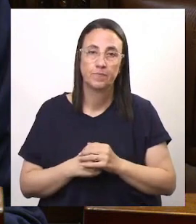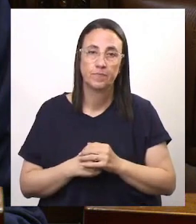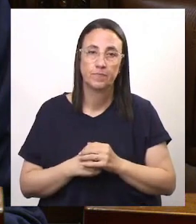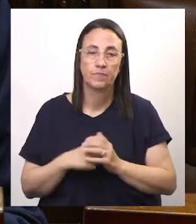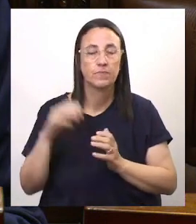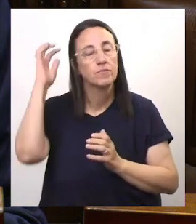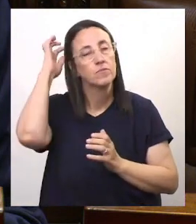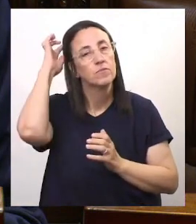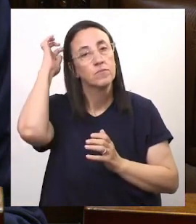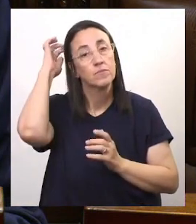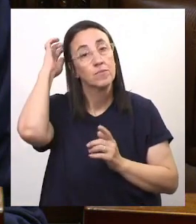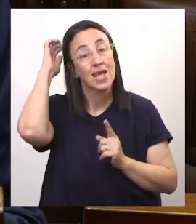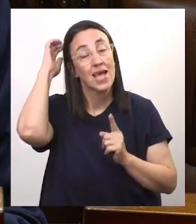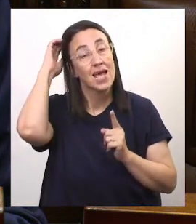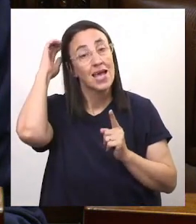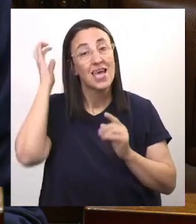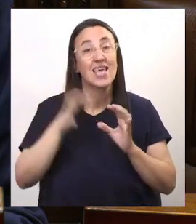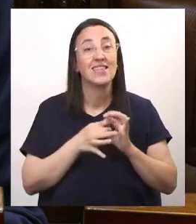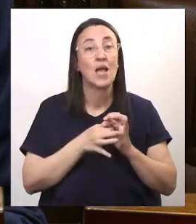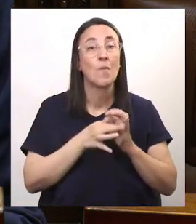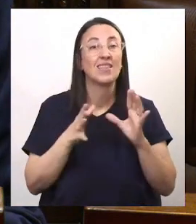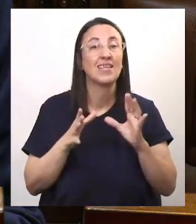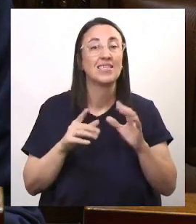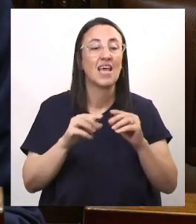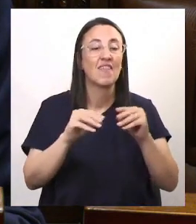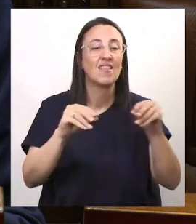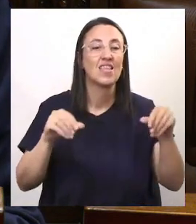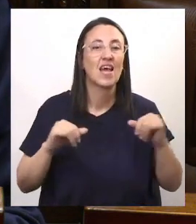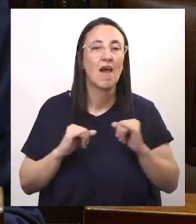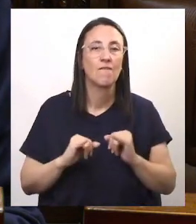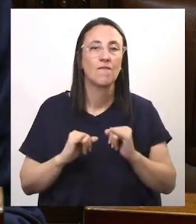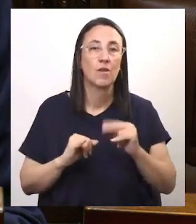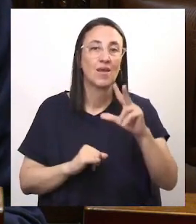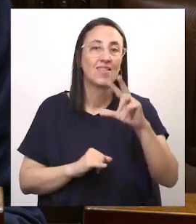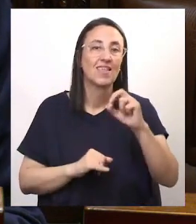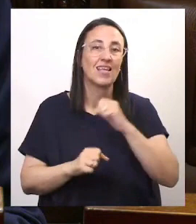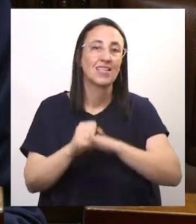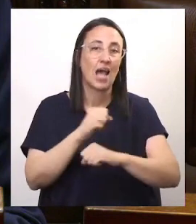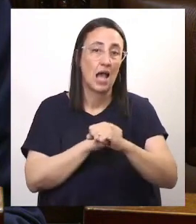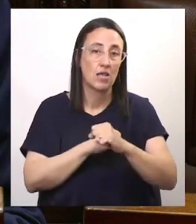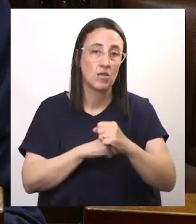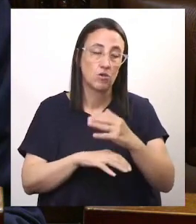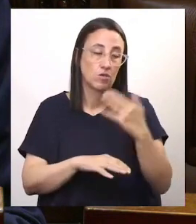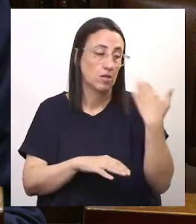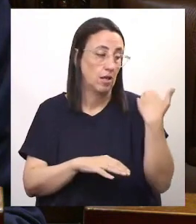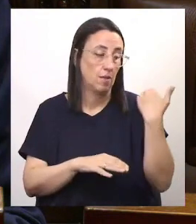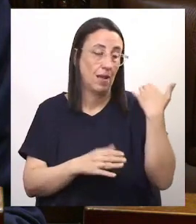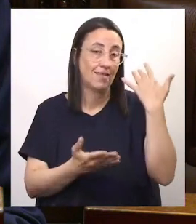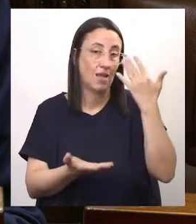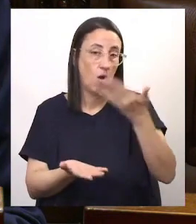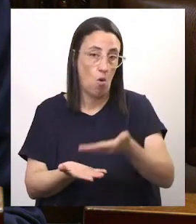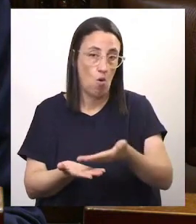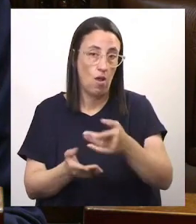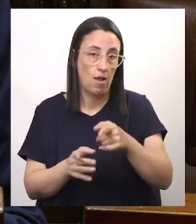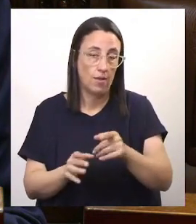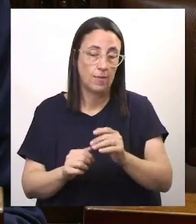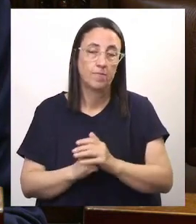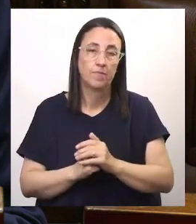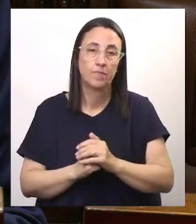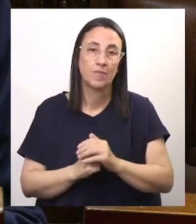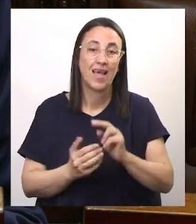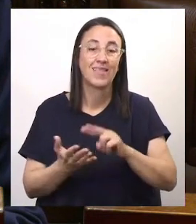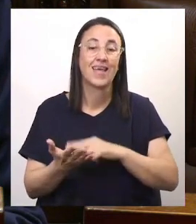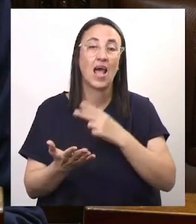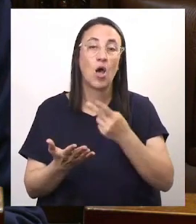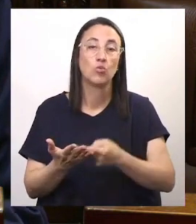La independencia de tierra firme, 30 años de Thomas Paine, traducido